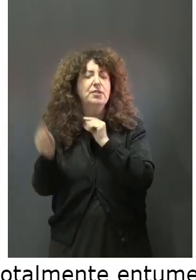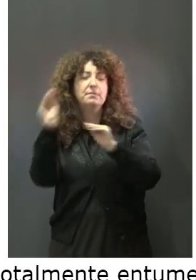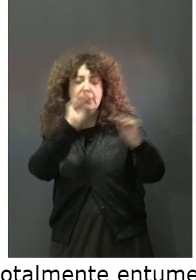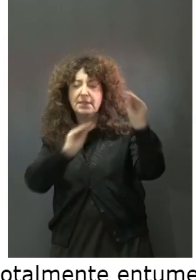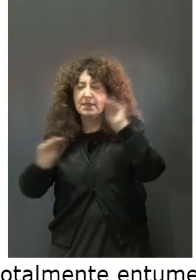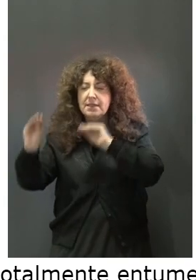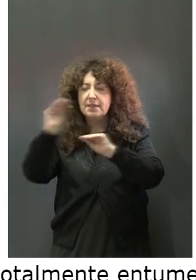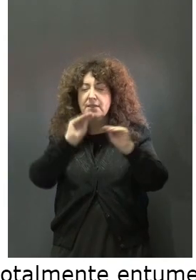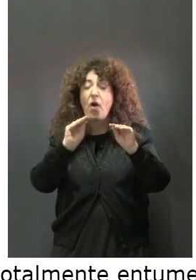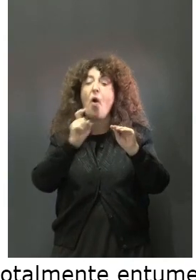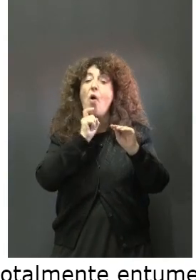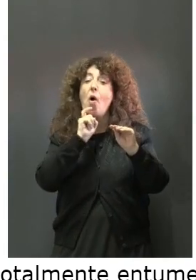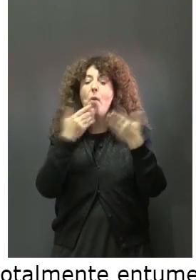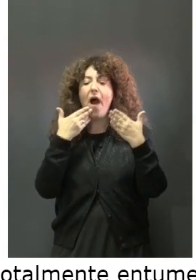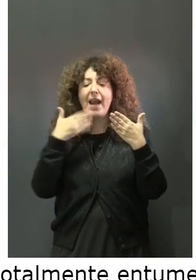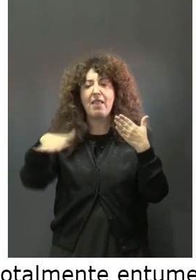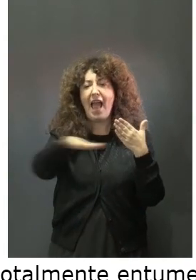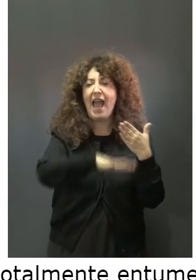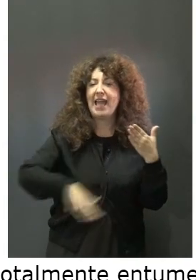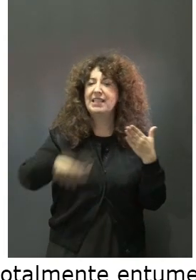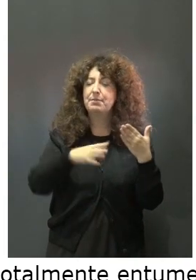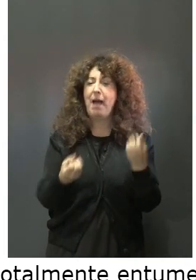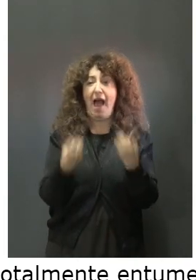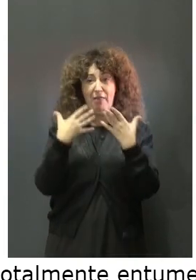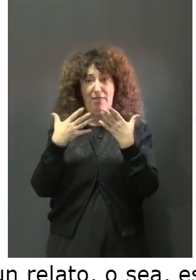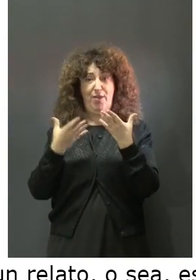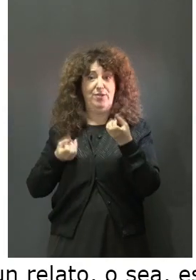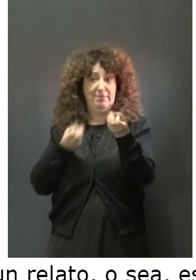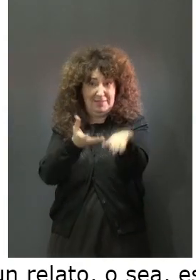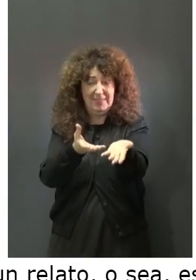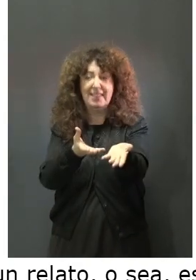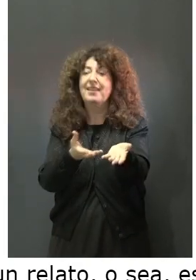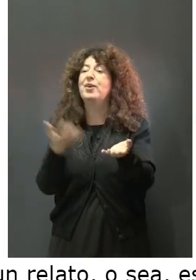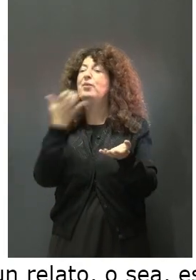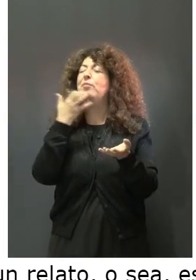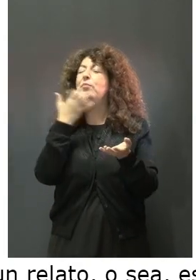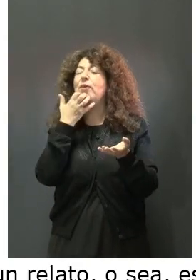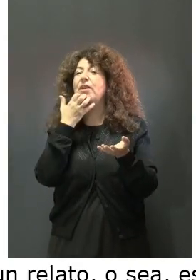a través del espacio, ¿no? O sea, guiar al propio